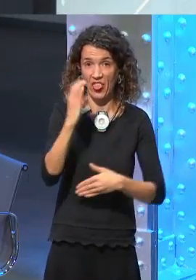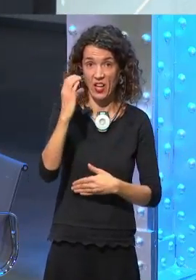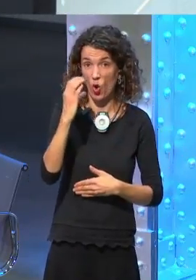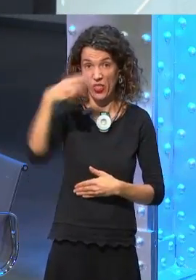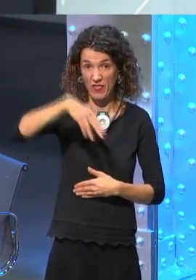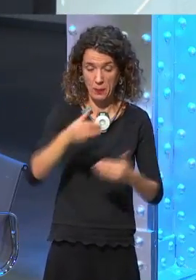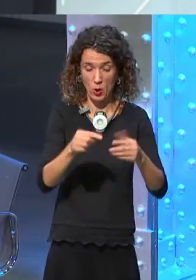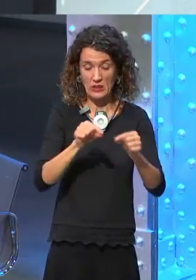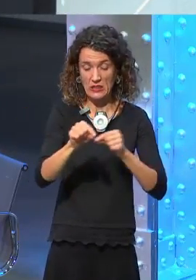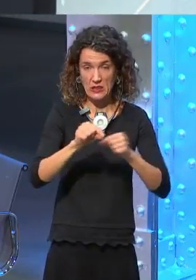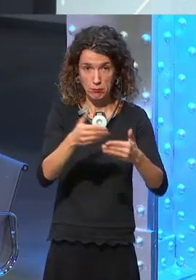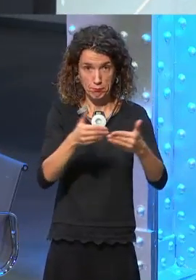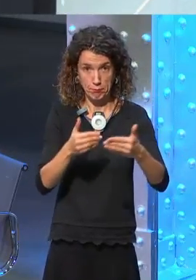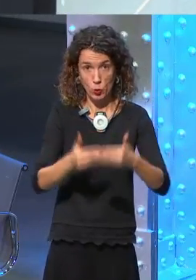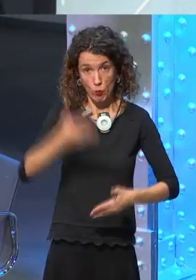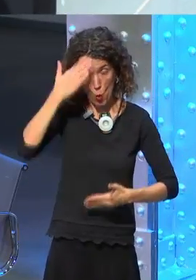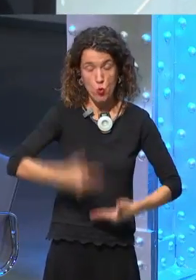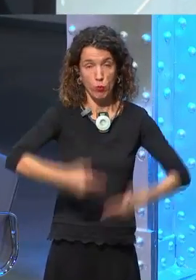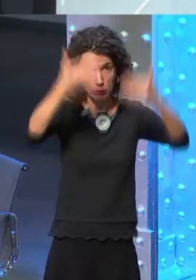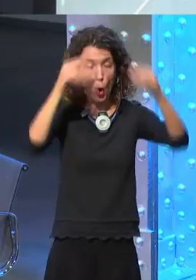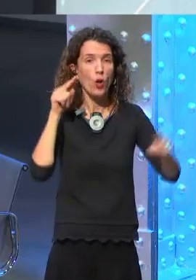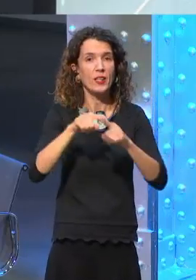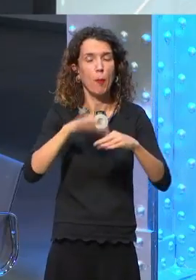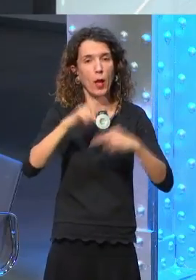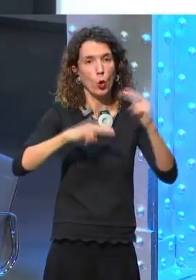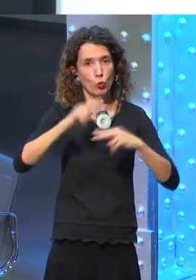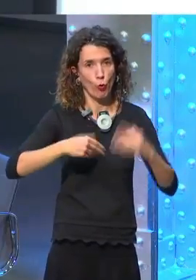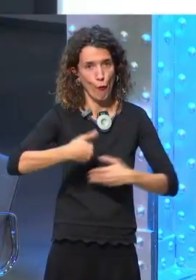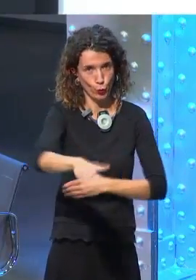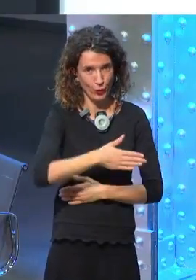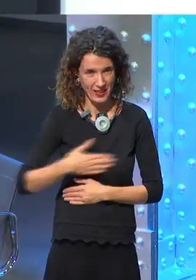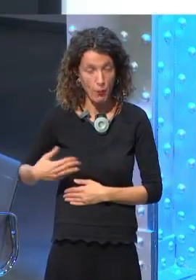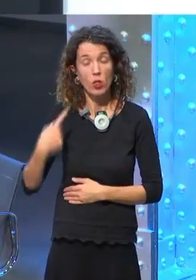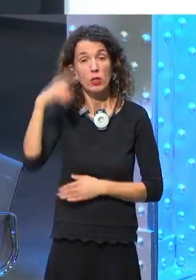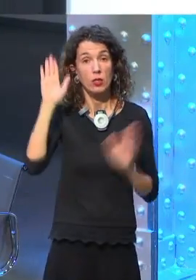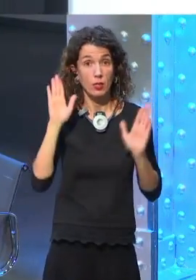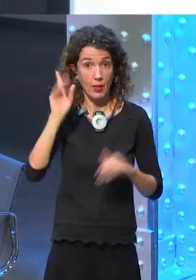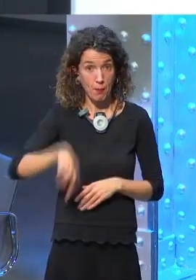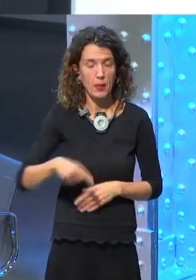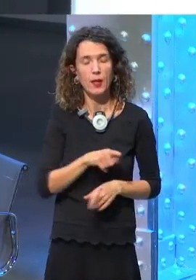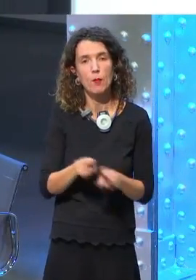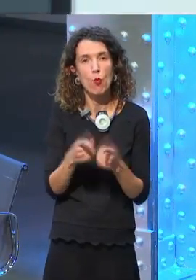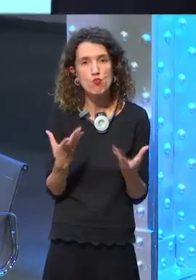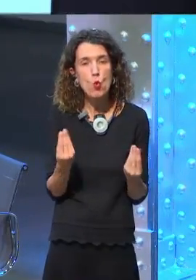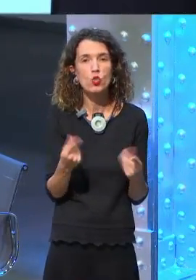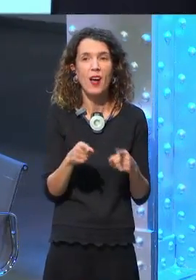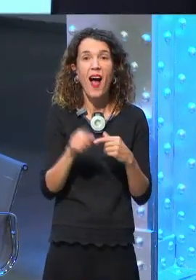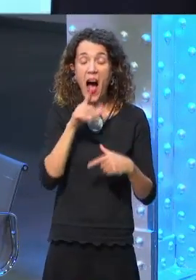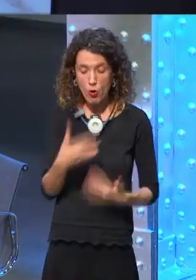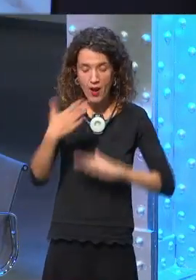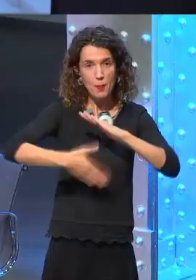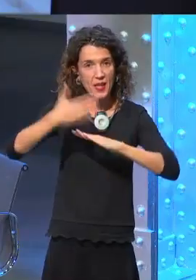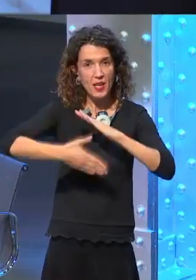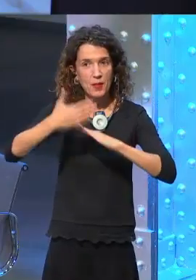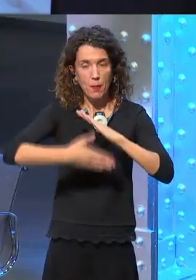centímetros, y esto es un objetivo para la construcción del futuro, pero también es una forma de aflojar muchas de las limitaciones que